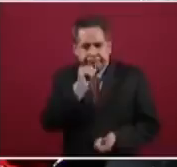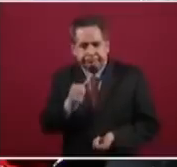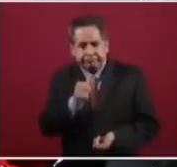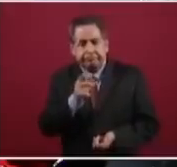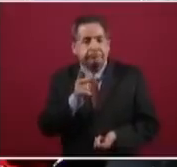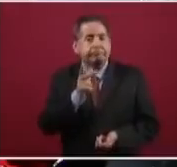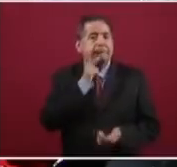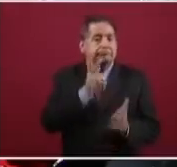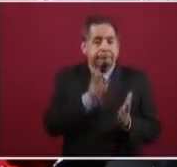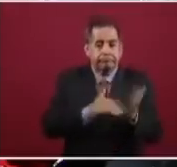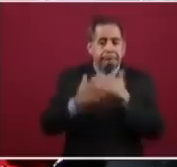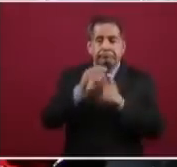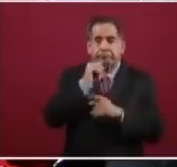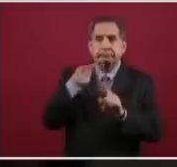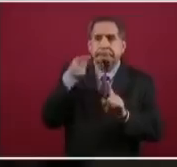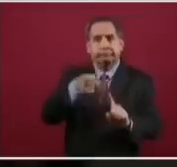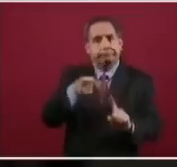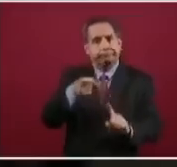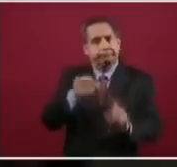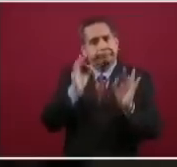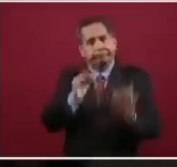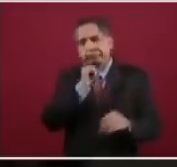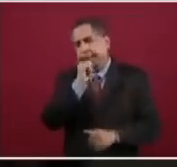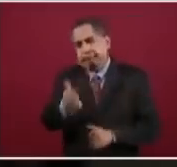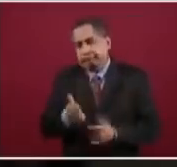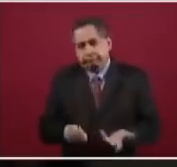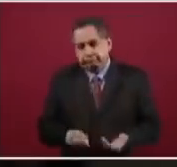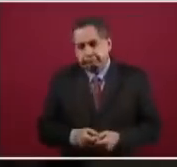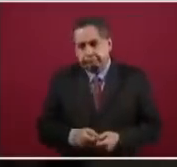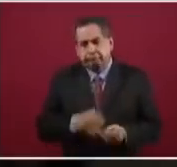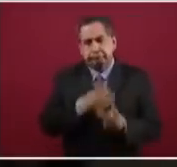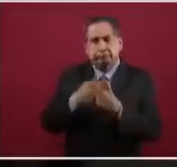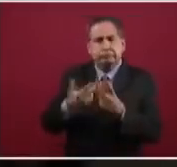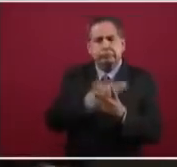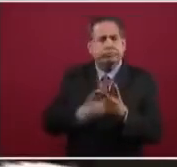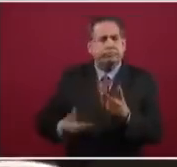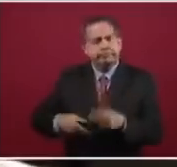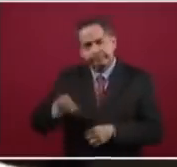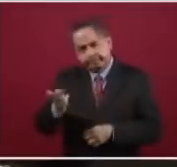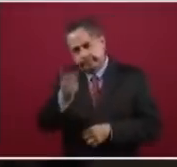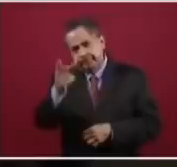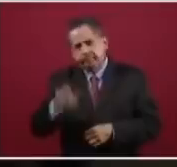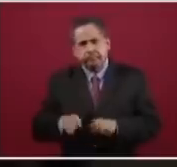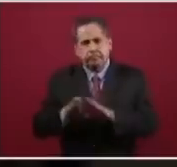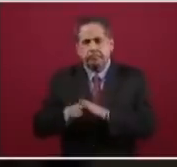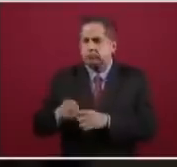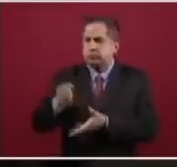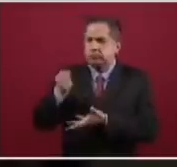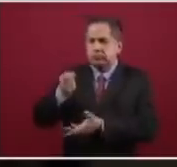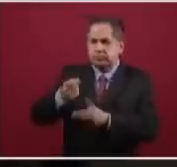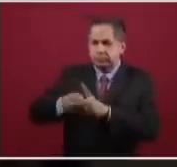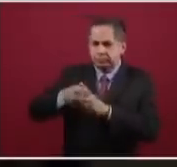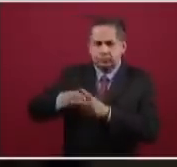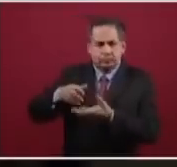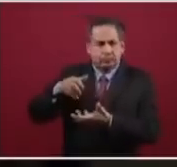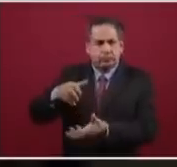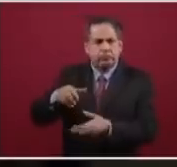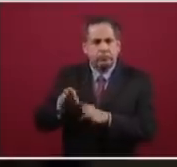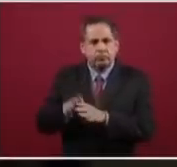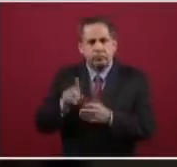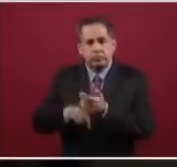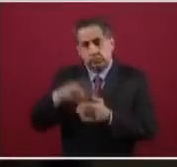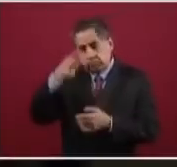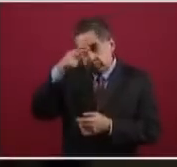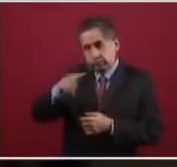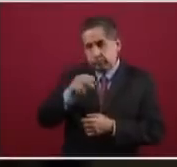este metal del presidente la proyección del presupuesto muestra que